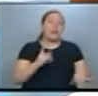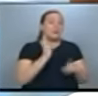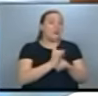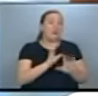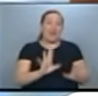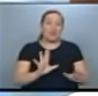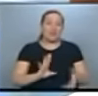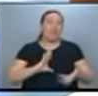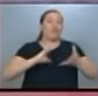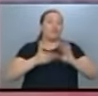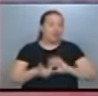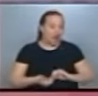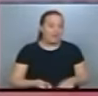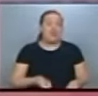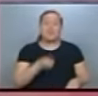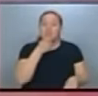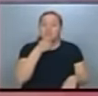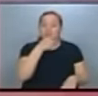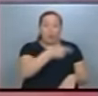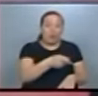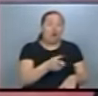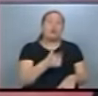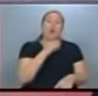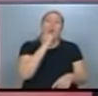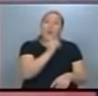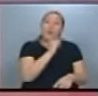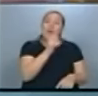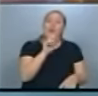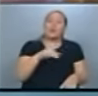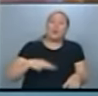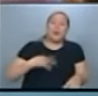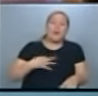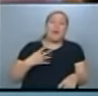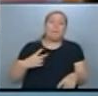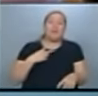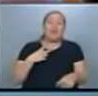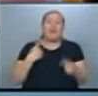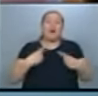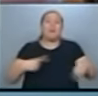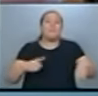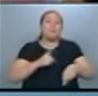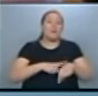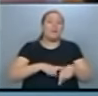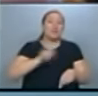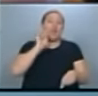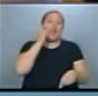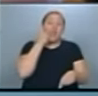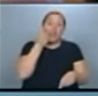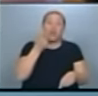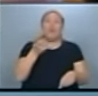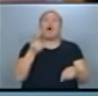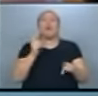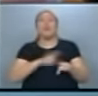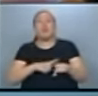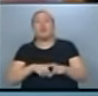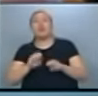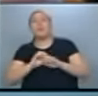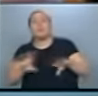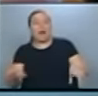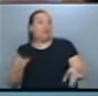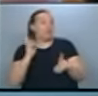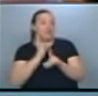es una metáfora de decir que si vos abrís la puerta de tu casa en los momentos que te va lindo con tu vida privada, en los momentos que te va feo, los medios van a